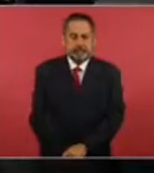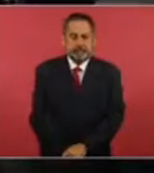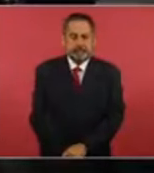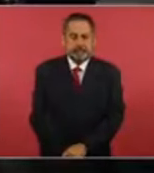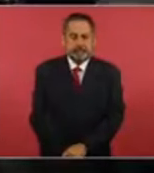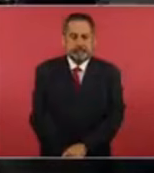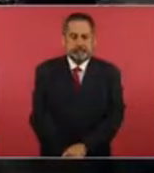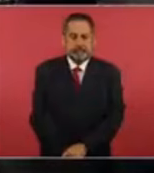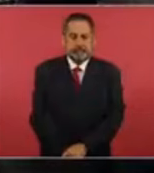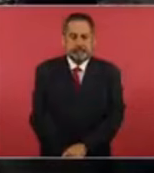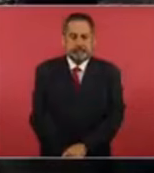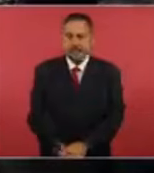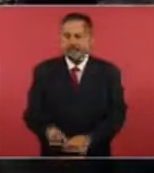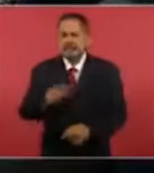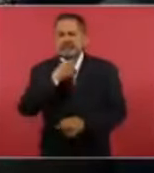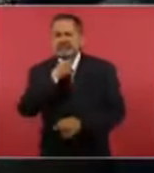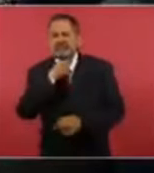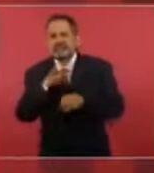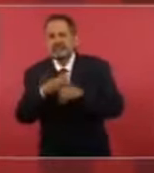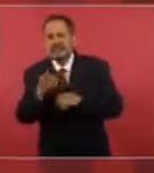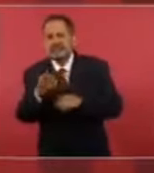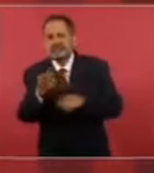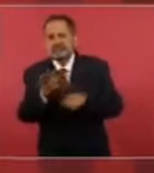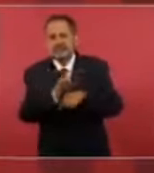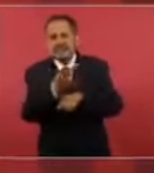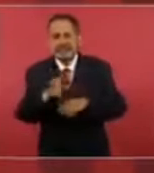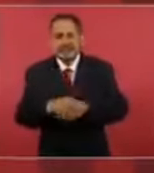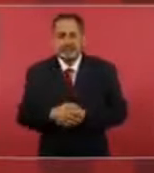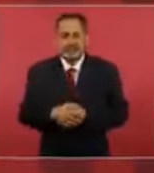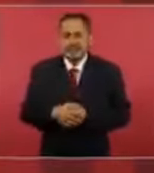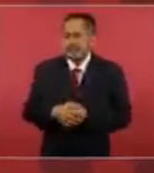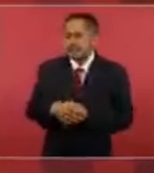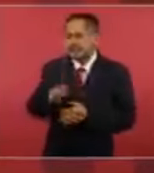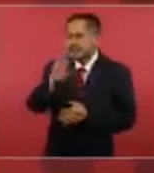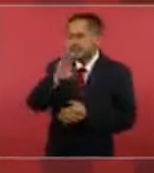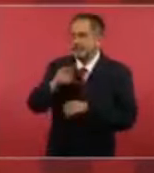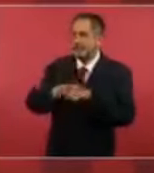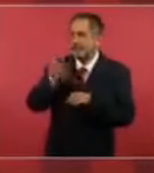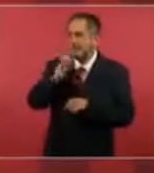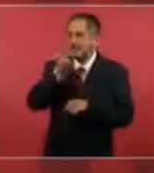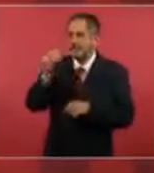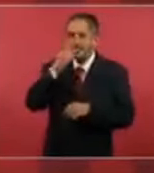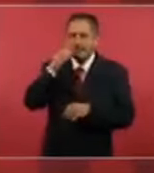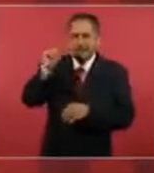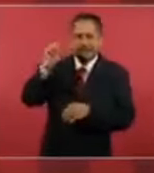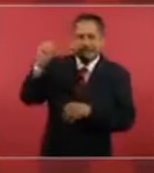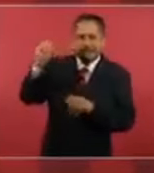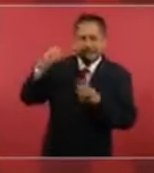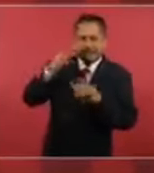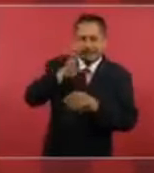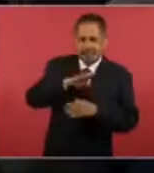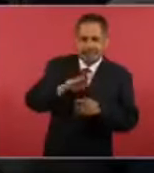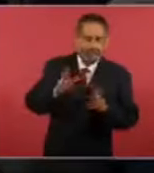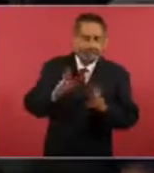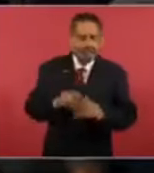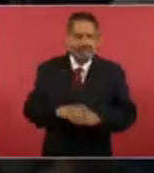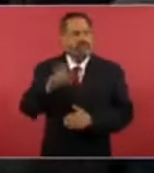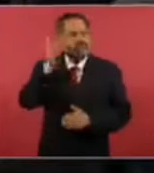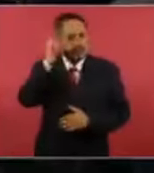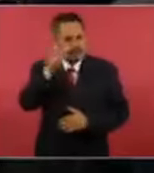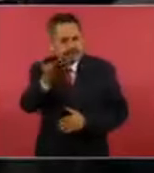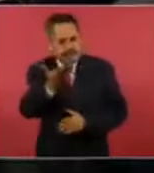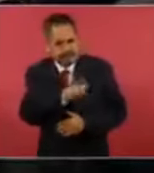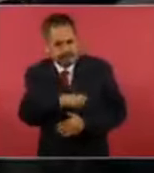¿A qué por qué está ronco? Preguntan. Mal el aire. Ah, bueno, el aire acondicionado. Bueno, esperemos que